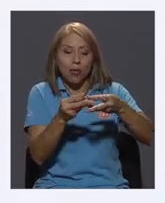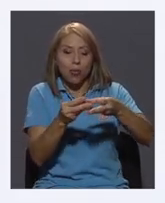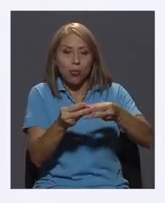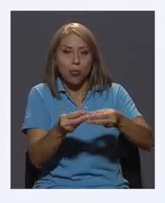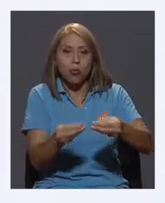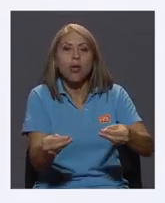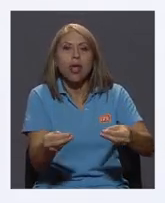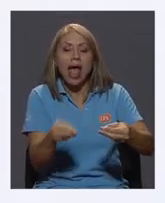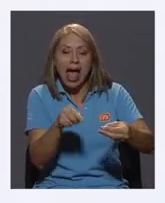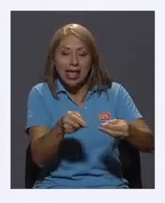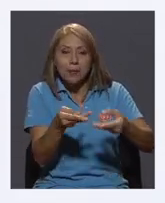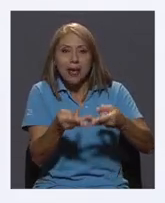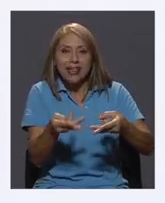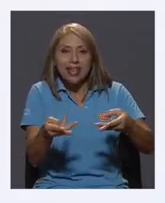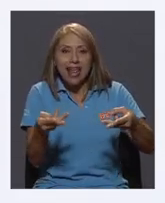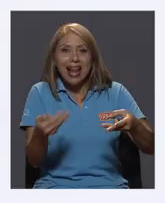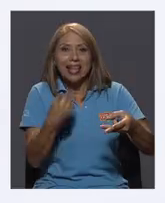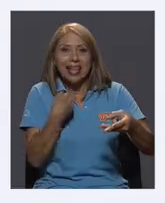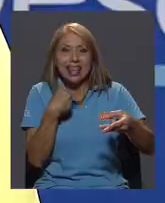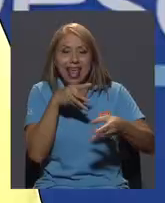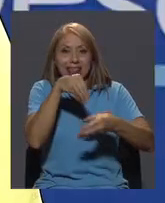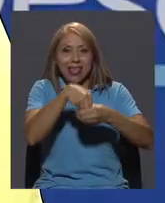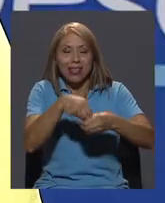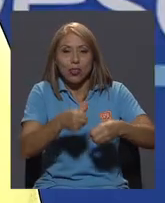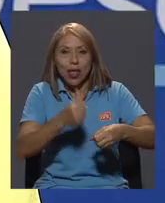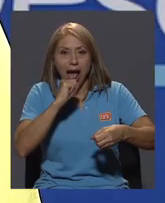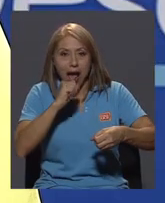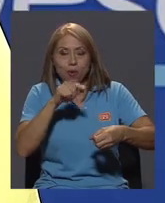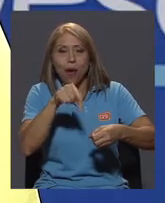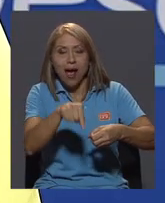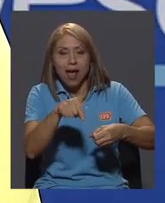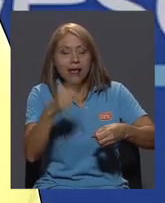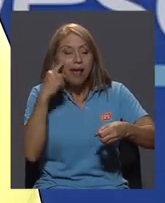todo el material que tenía el agua queda